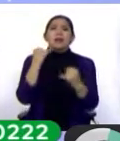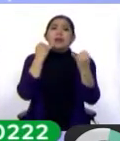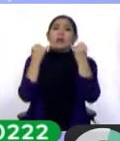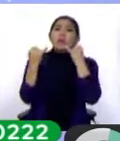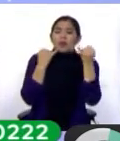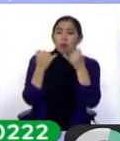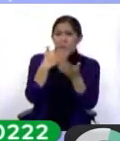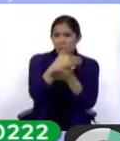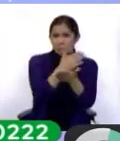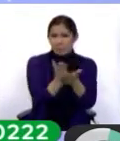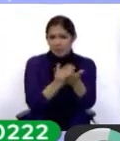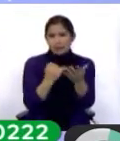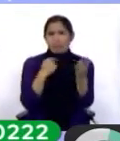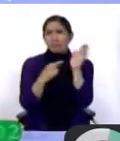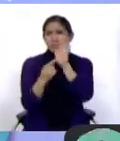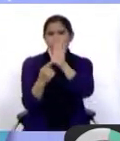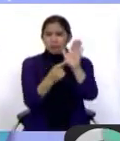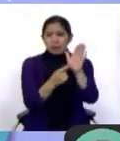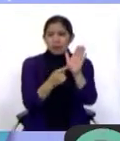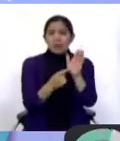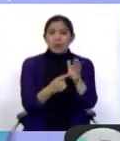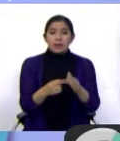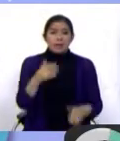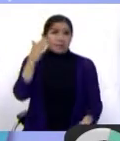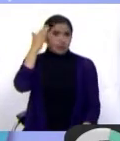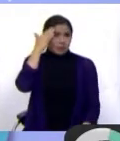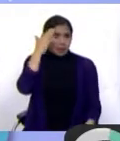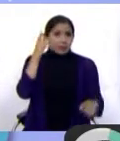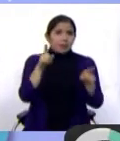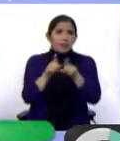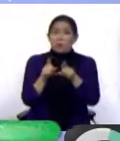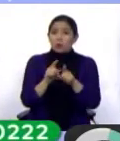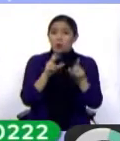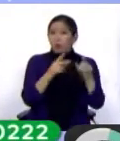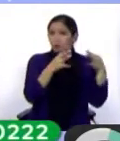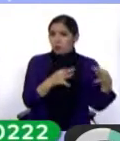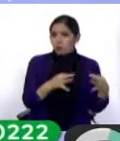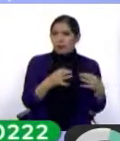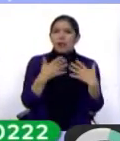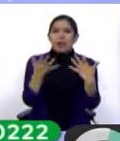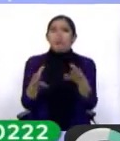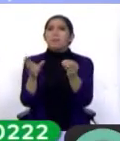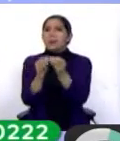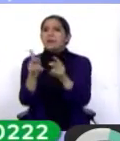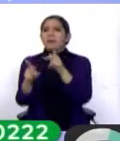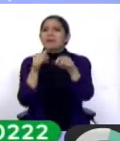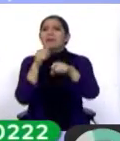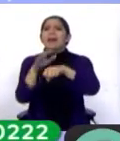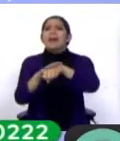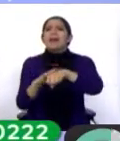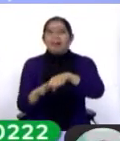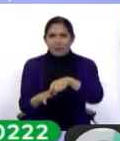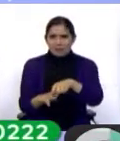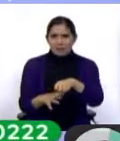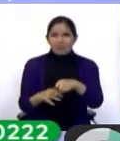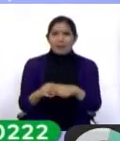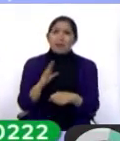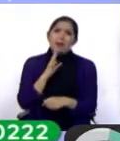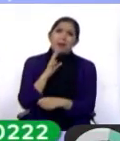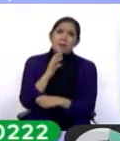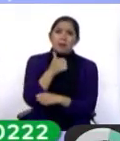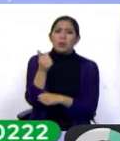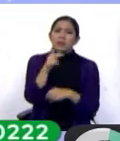informe que ha señalado, tenemos entendido que de manera extraoficial además existen más personas heridas y también se habla de otras